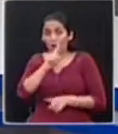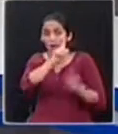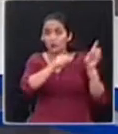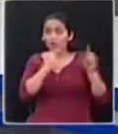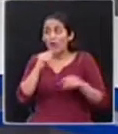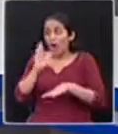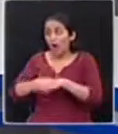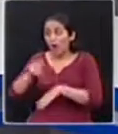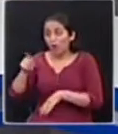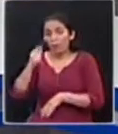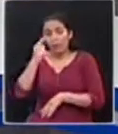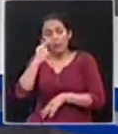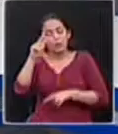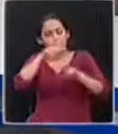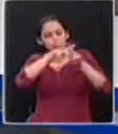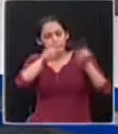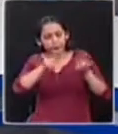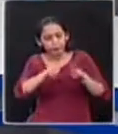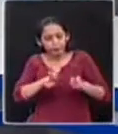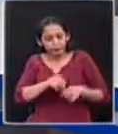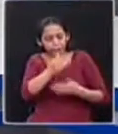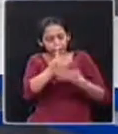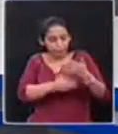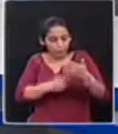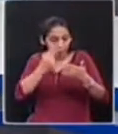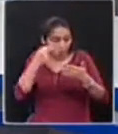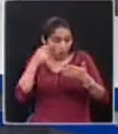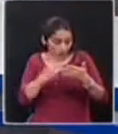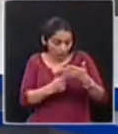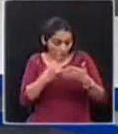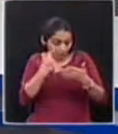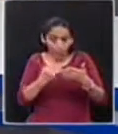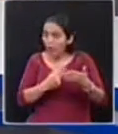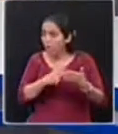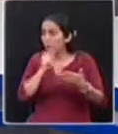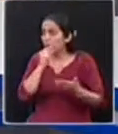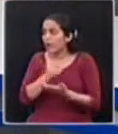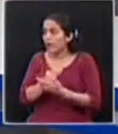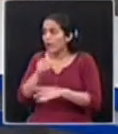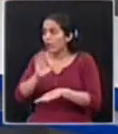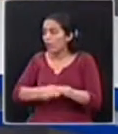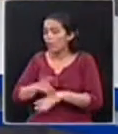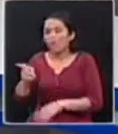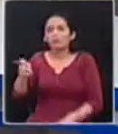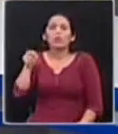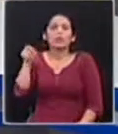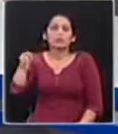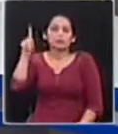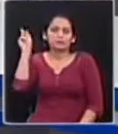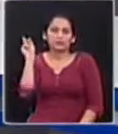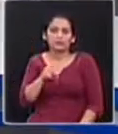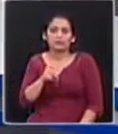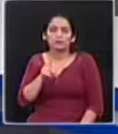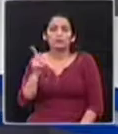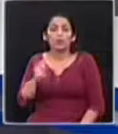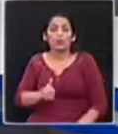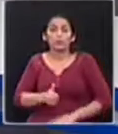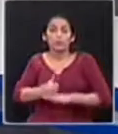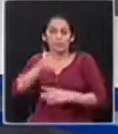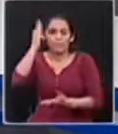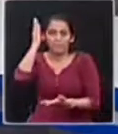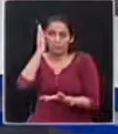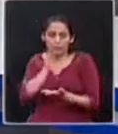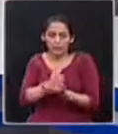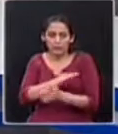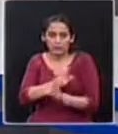glass él debe dejar su cargo enfatizó además que la mejor forma de combatir las irregularidades no solo sancionándolas sino